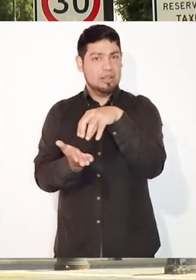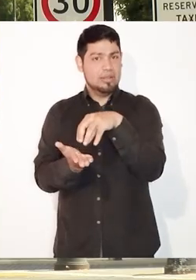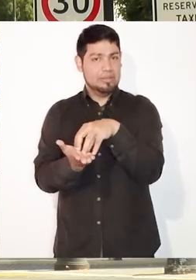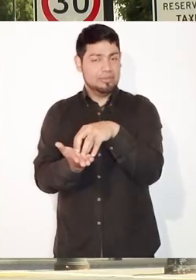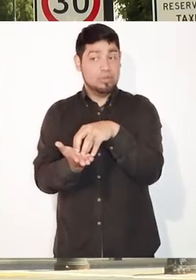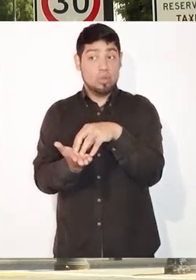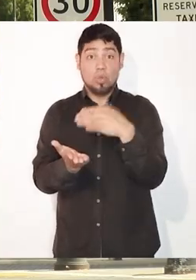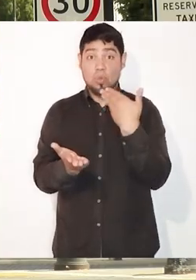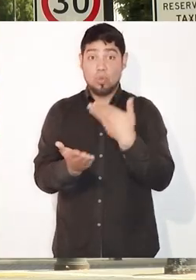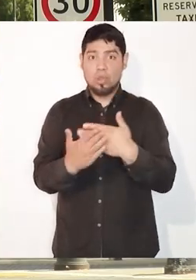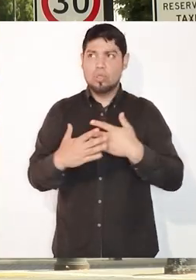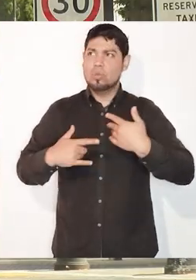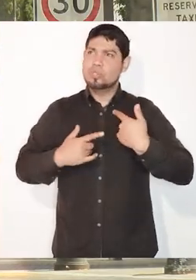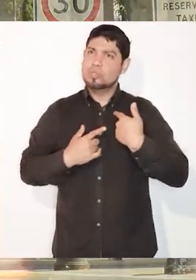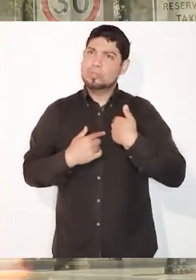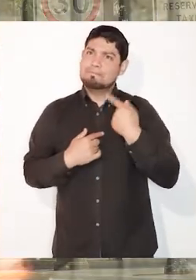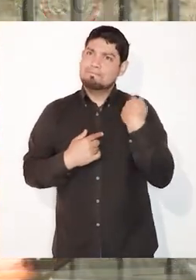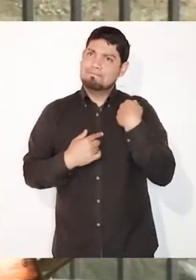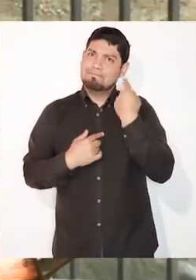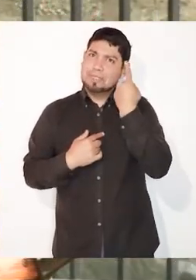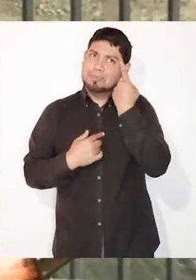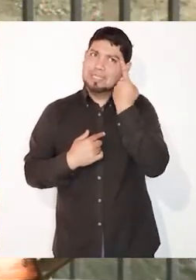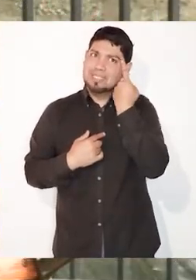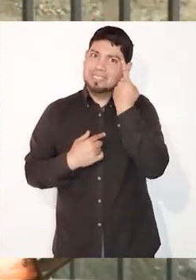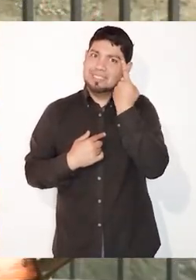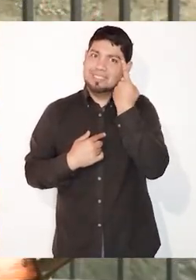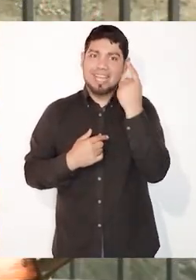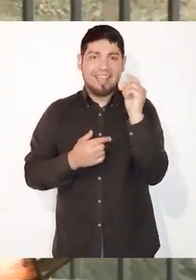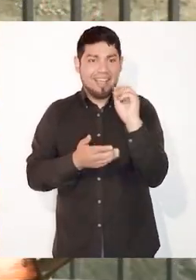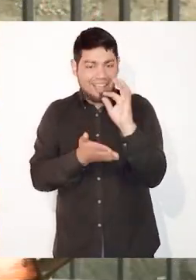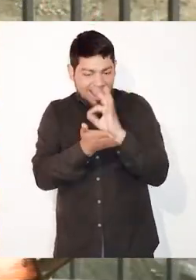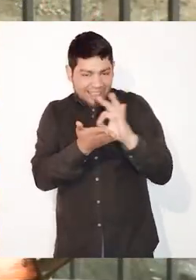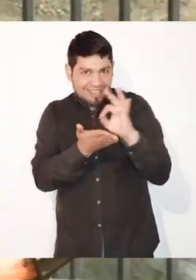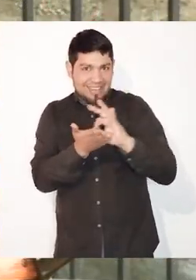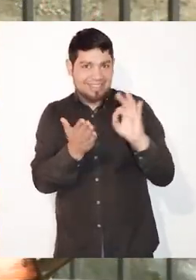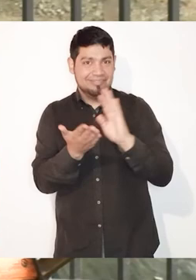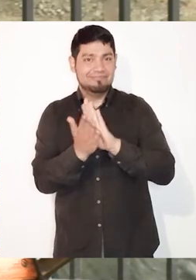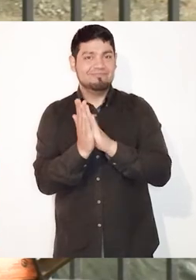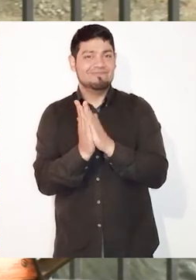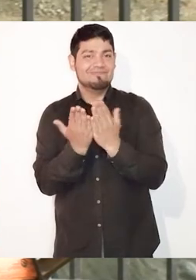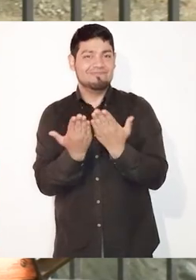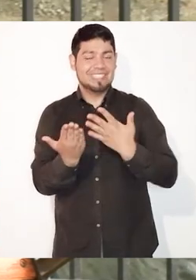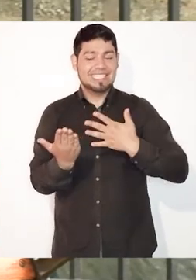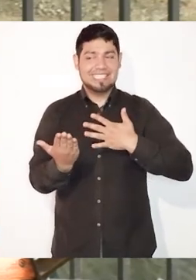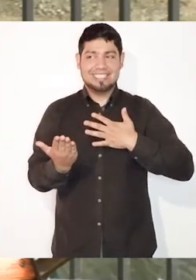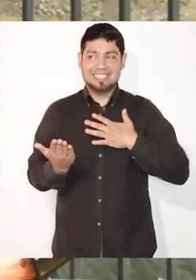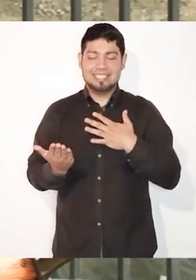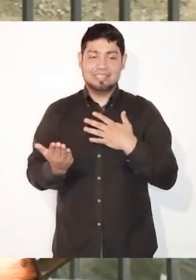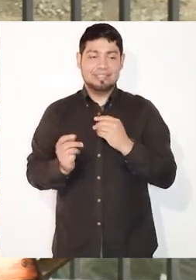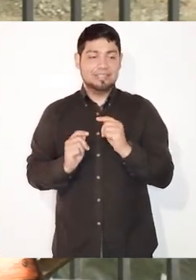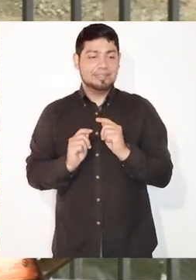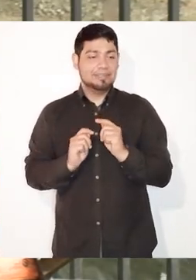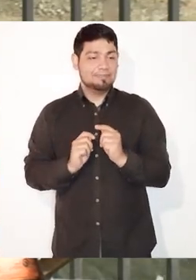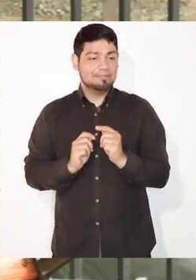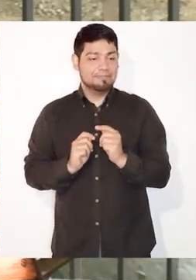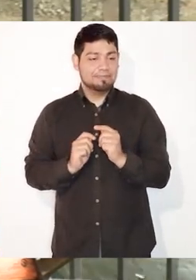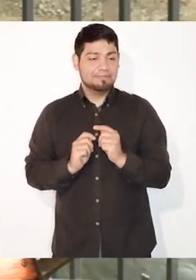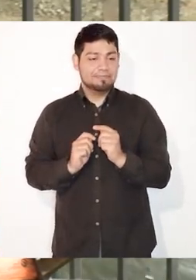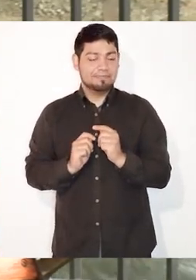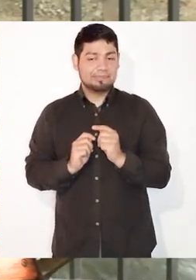cuando surge el germen de un libro, y mi dinámica tiene que ver con libros así, con estructuras y orgánicas,